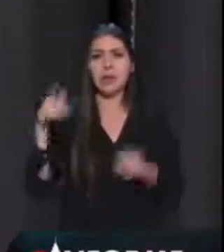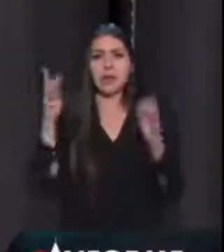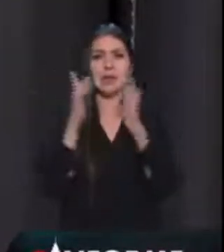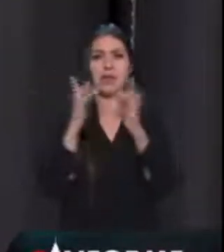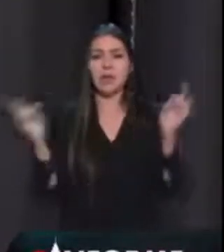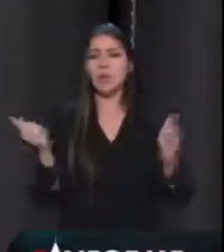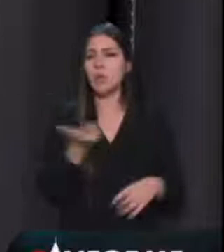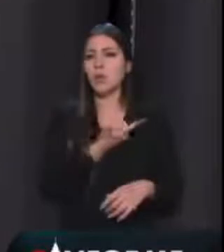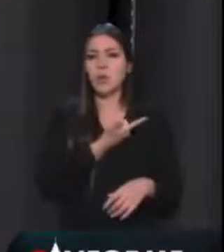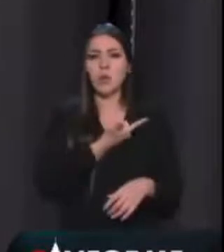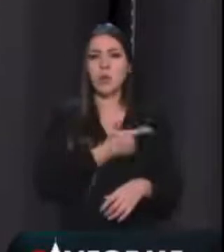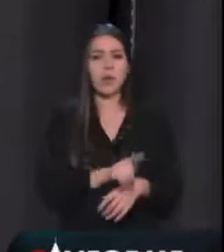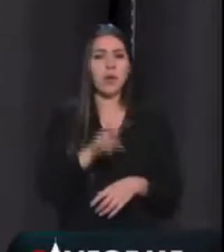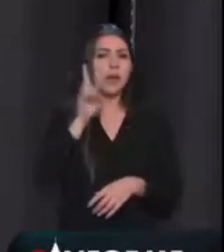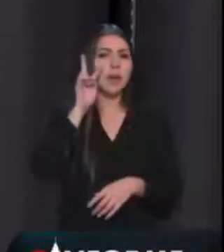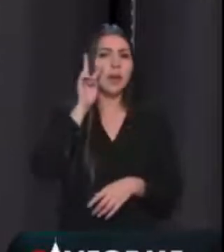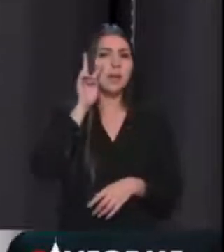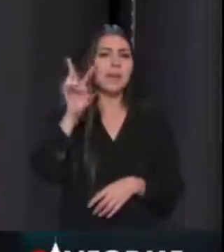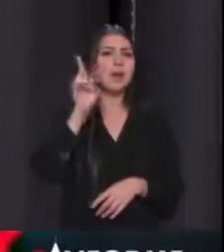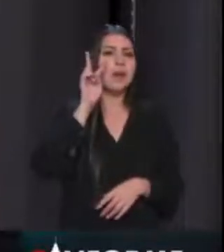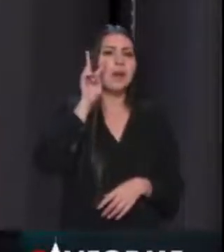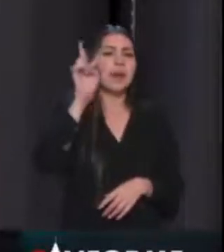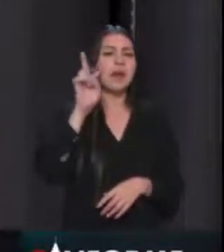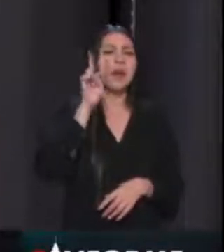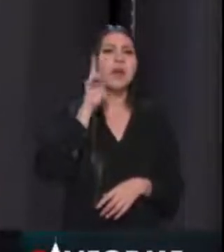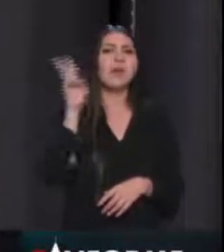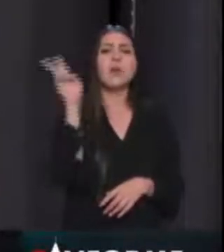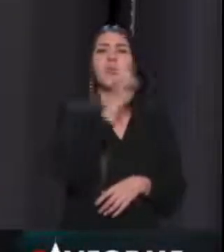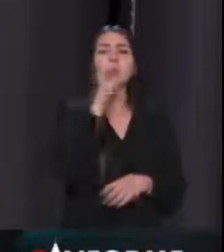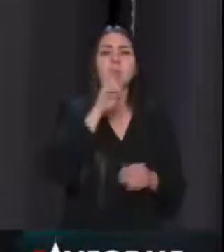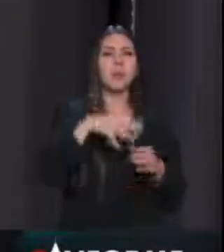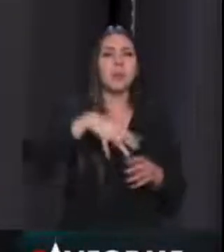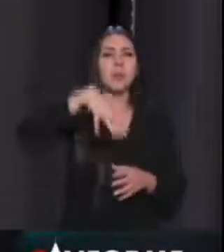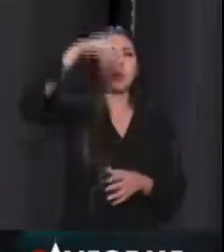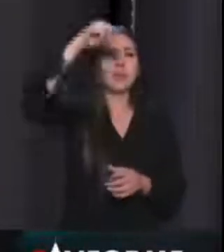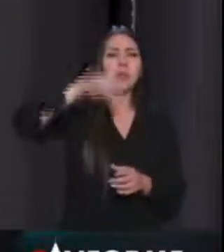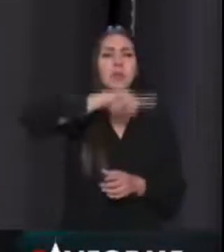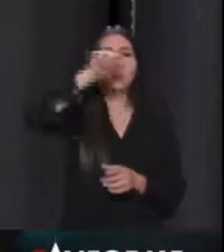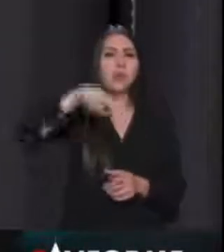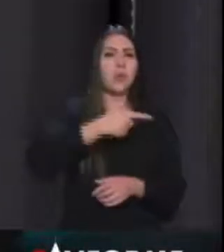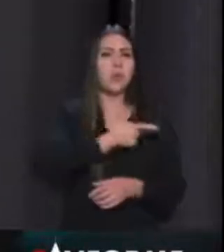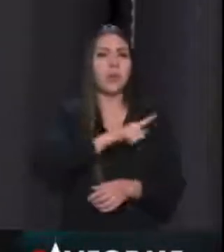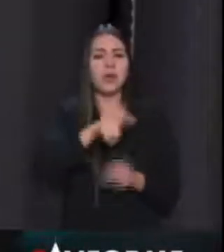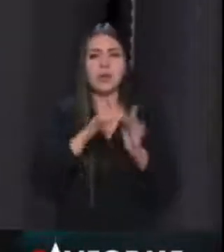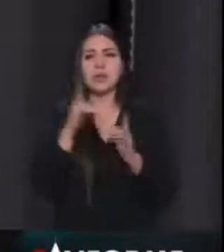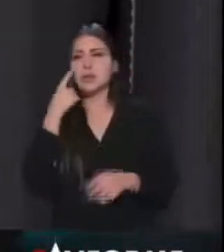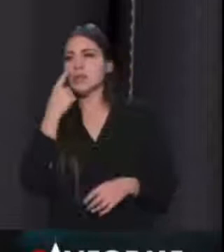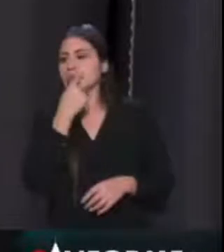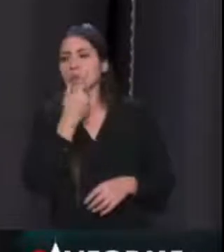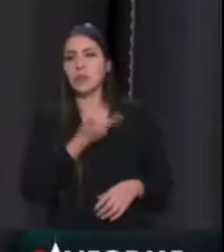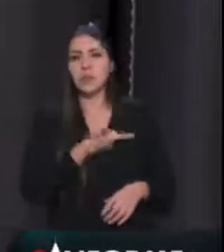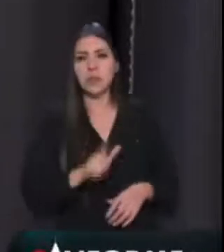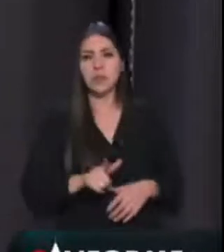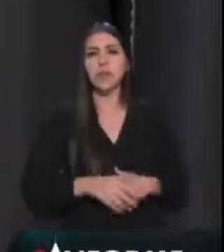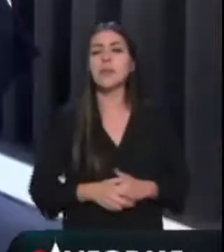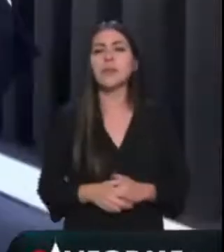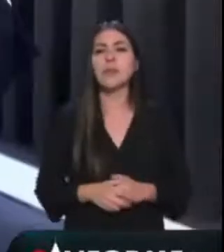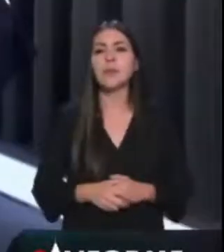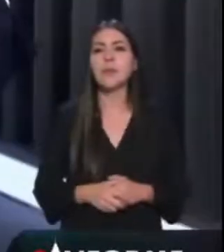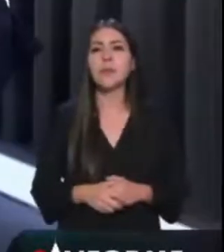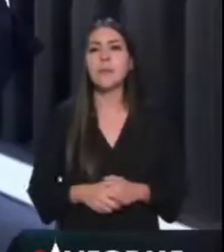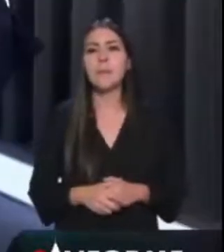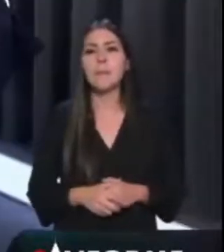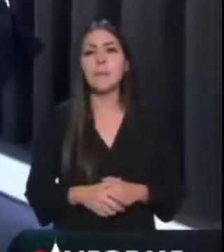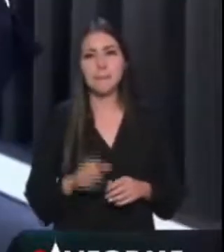les gusta ver los aerogeneradores. Y también otro problema, ¿eh? A ver, vamos por partes, Ángel, porque ya se nos